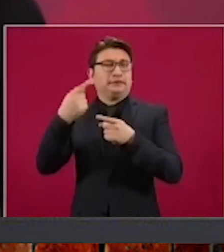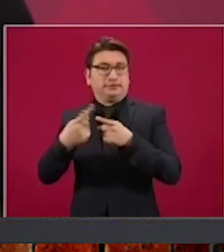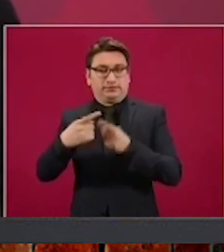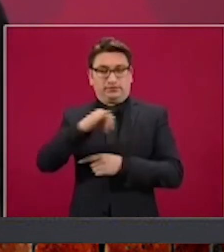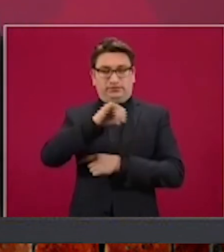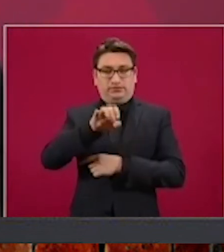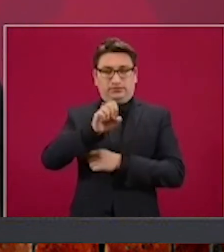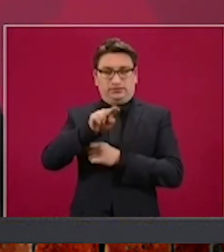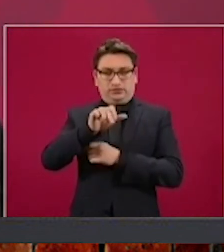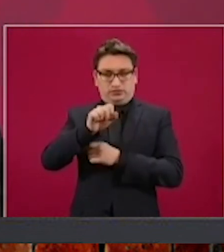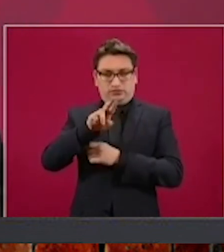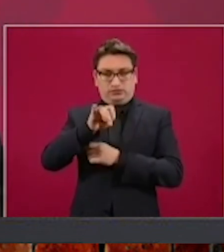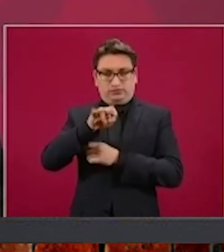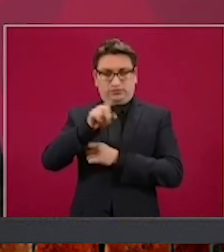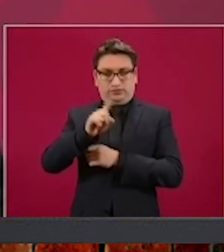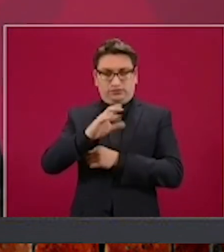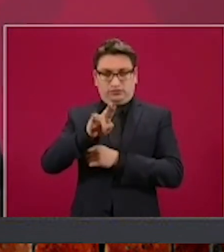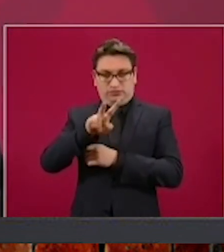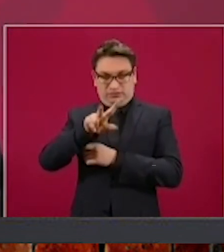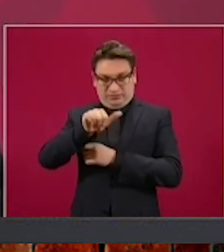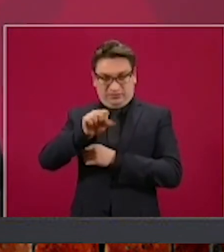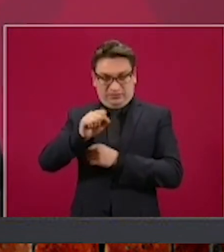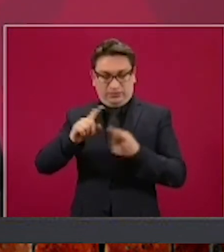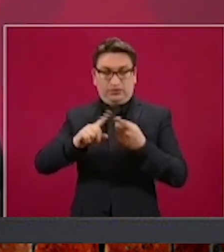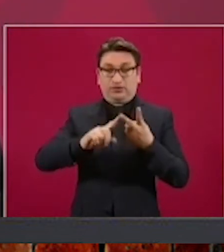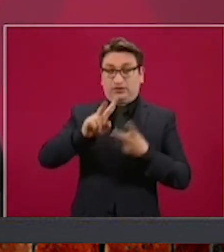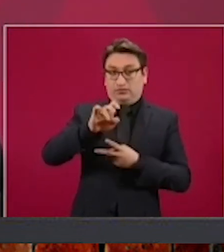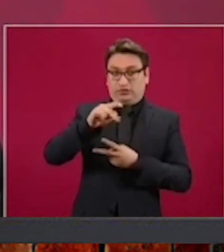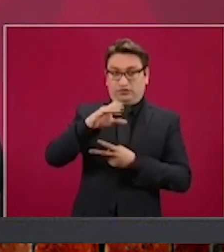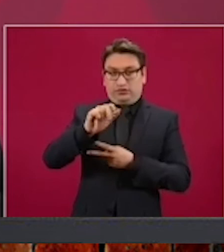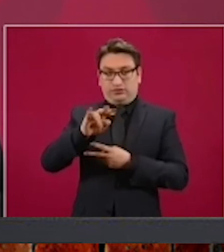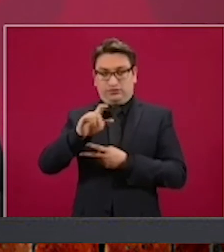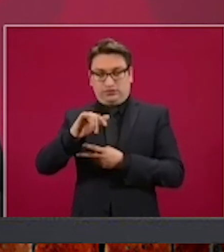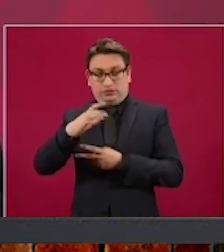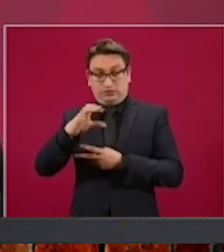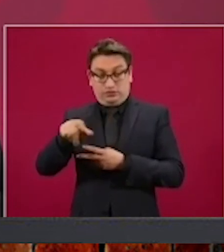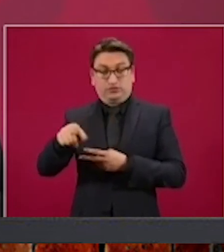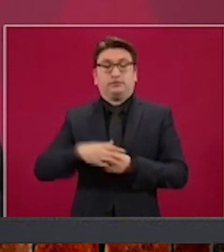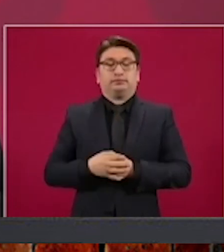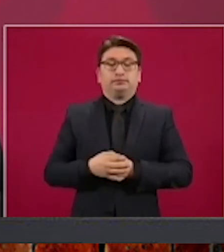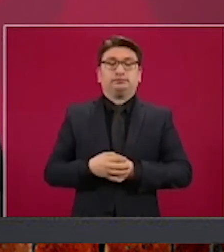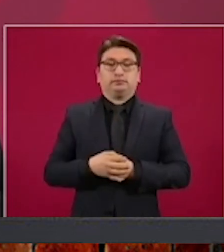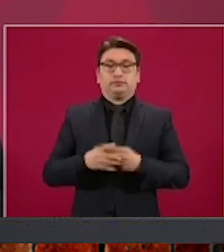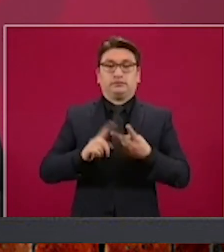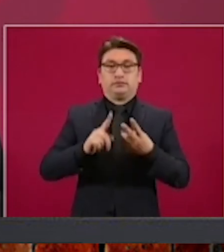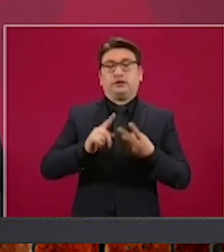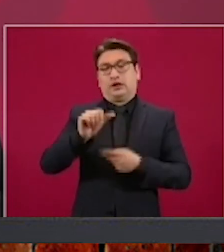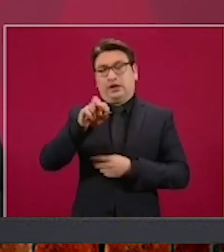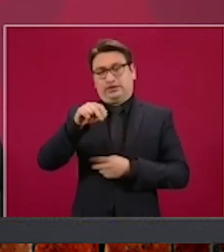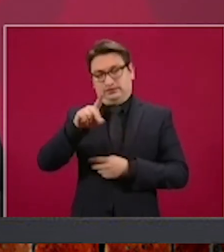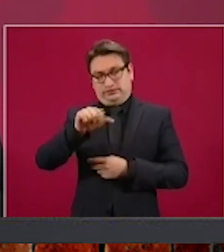voluntaria la lean, la reflexionen en cuanto a los preceptos y transmitan y discutan con sus familias los mismos.